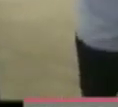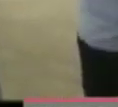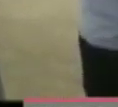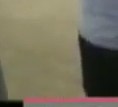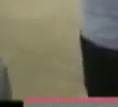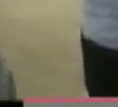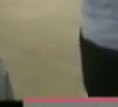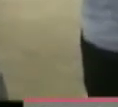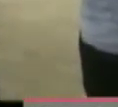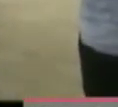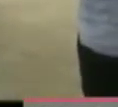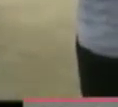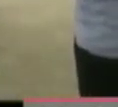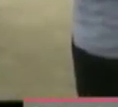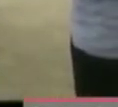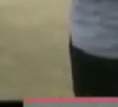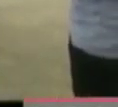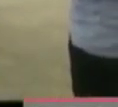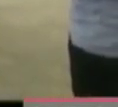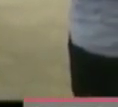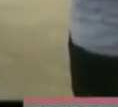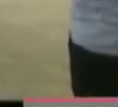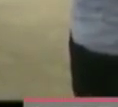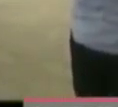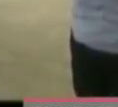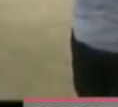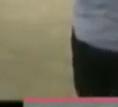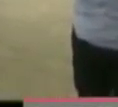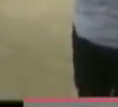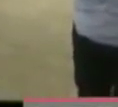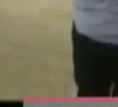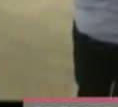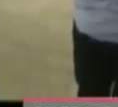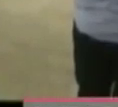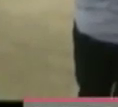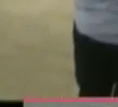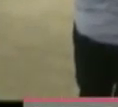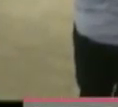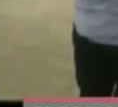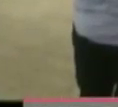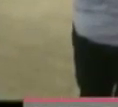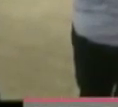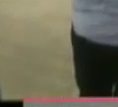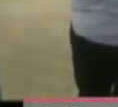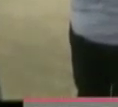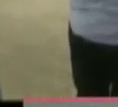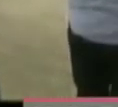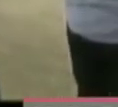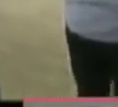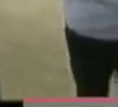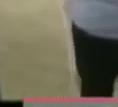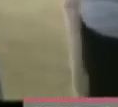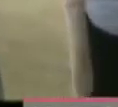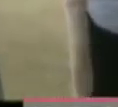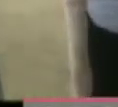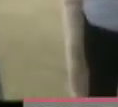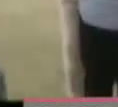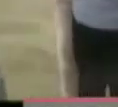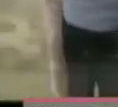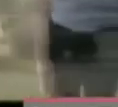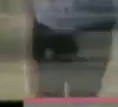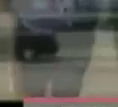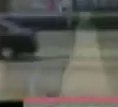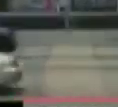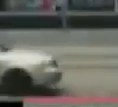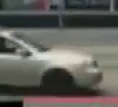Y prefiero darle todo el amor a un pueblo que por muchísimos años estuvo